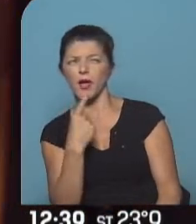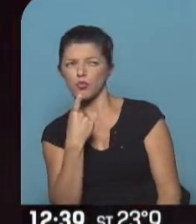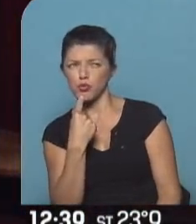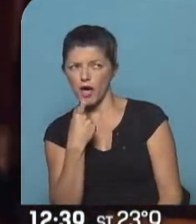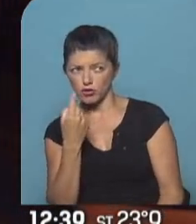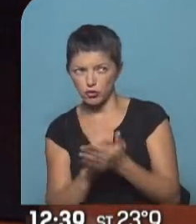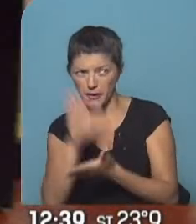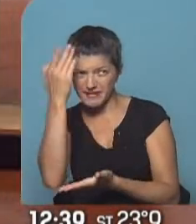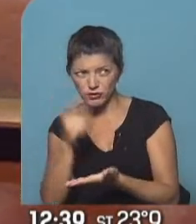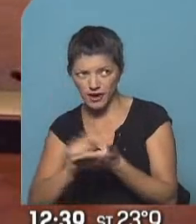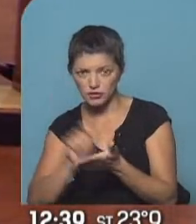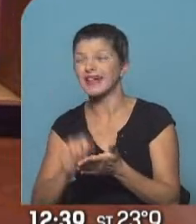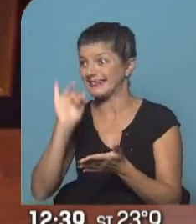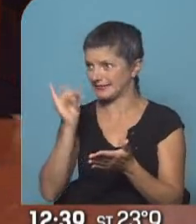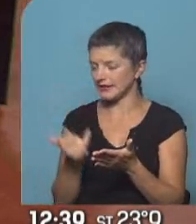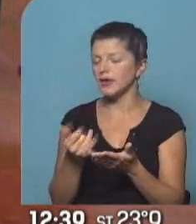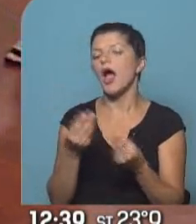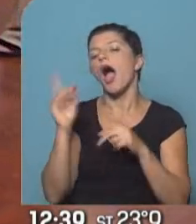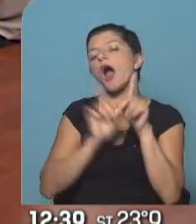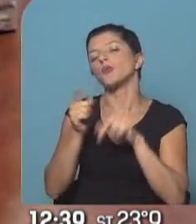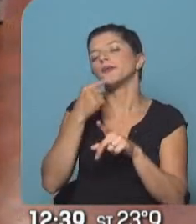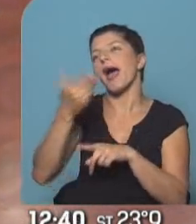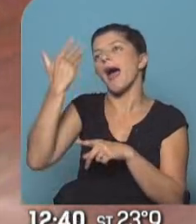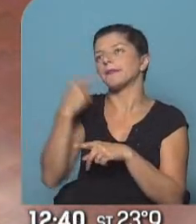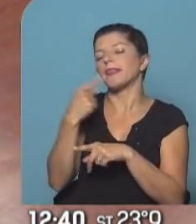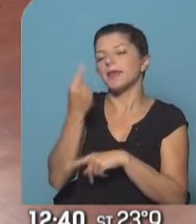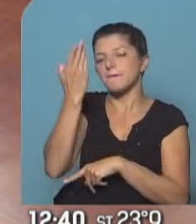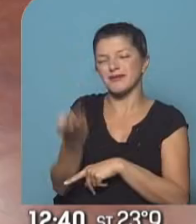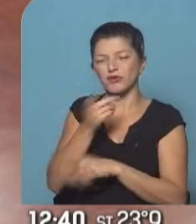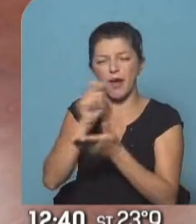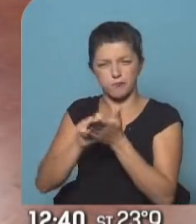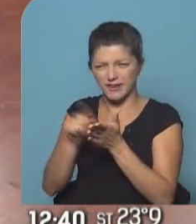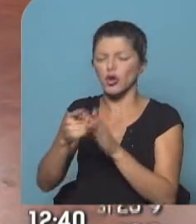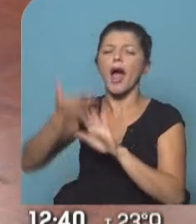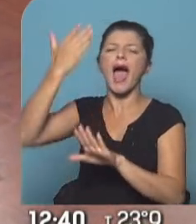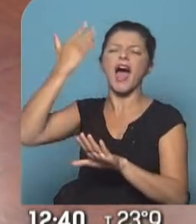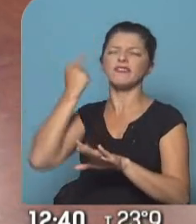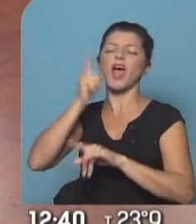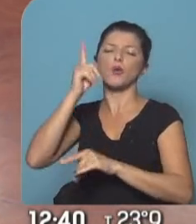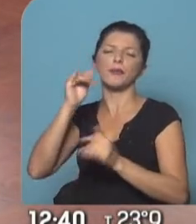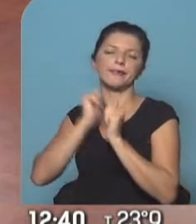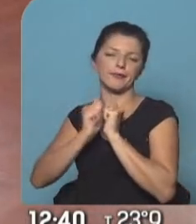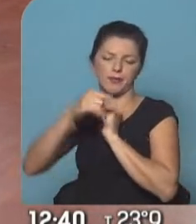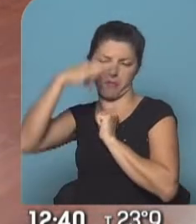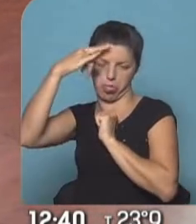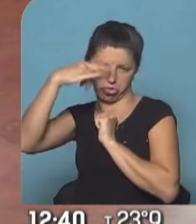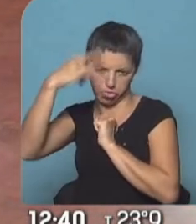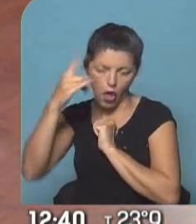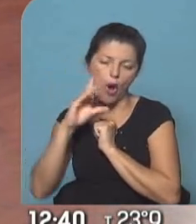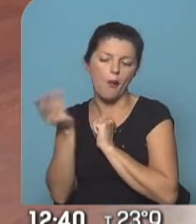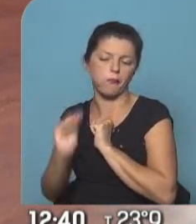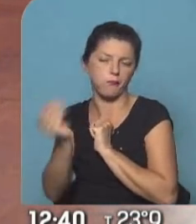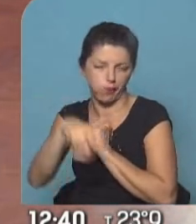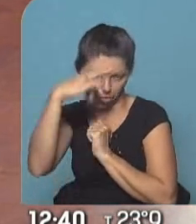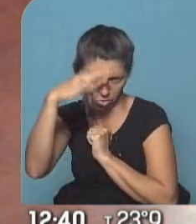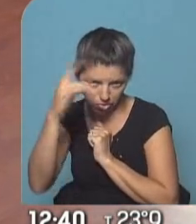sido discutido por inventar historias, por agarrar un diálogo y agrandarlo, exagerar un poquito, por salpimentar las cosas, algo que en el